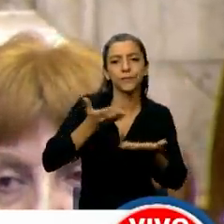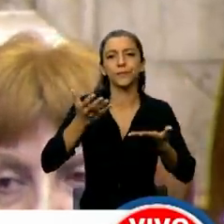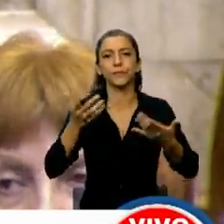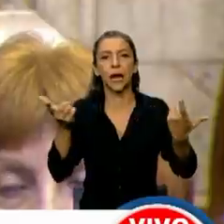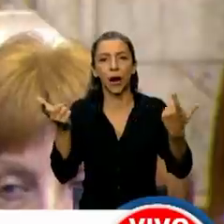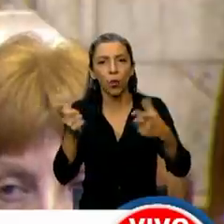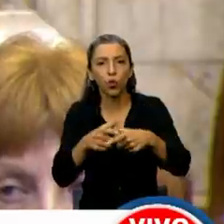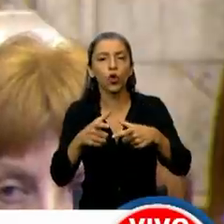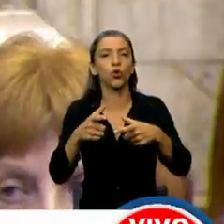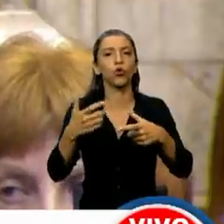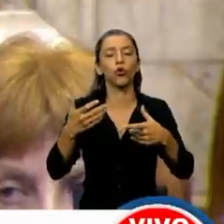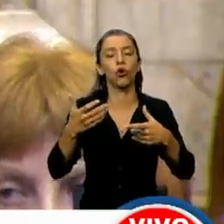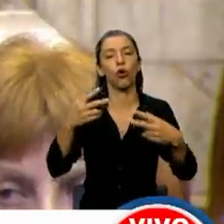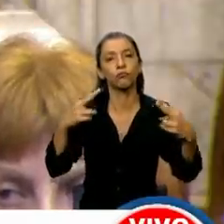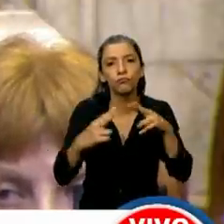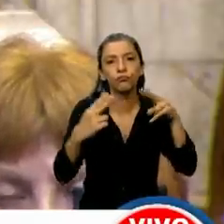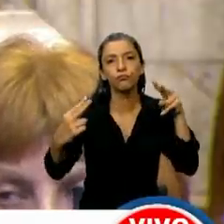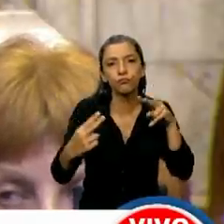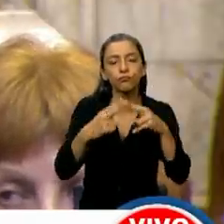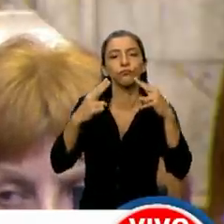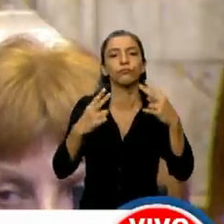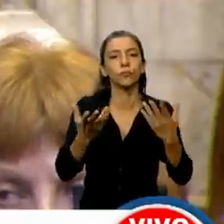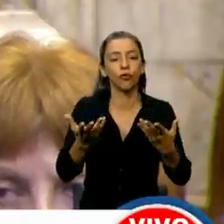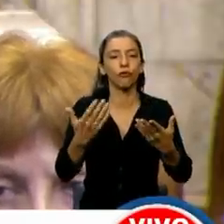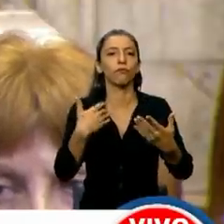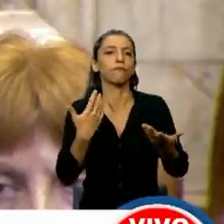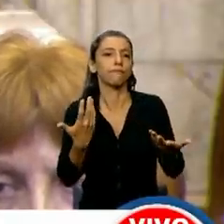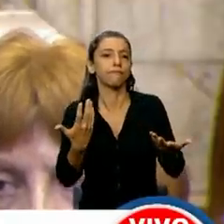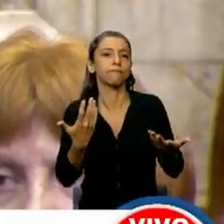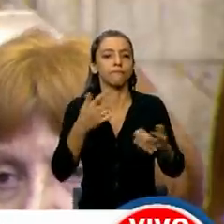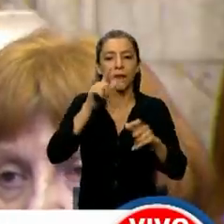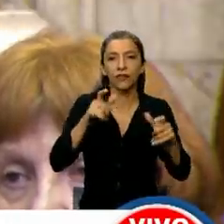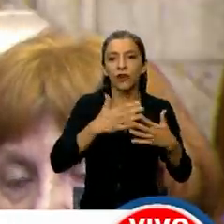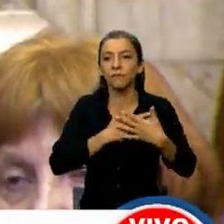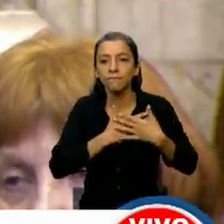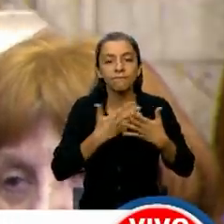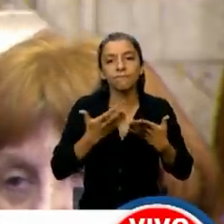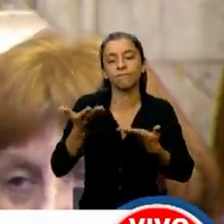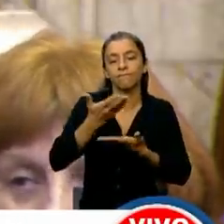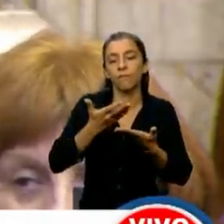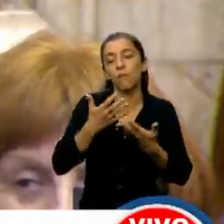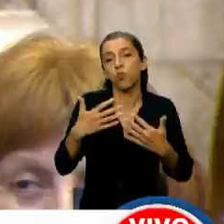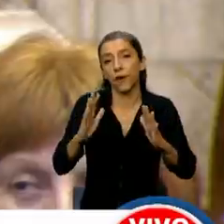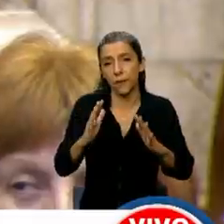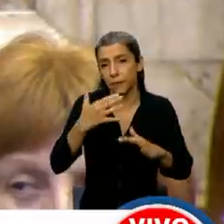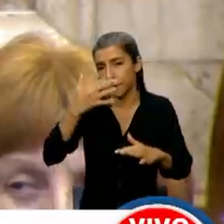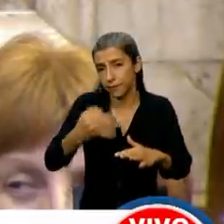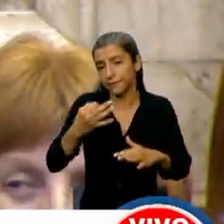tener a volver a vincularse con sus seres queridos pero que la pandemia no terminó